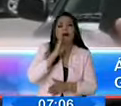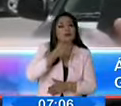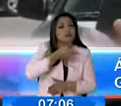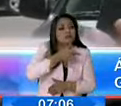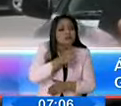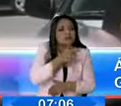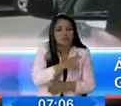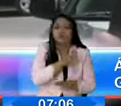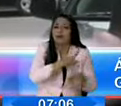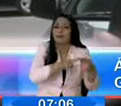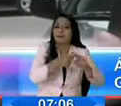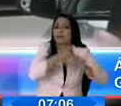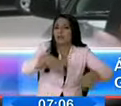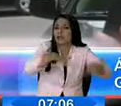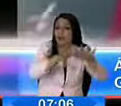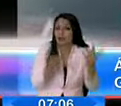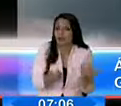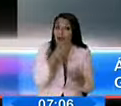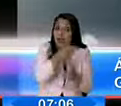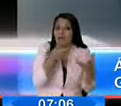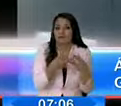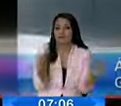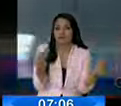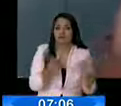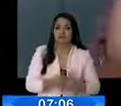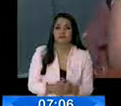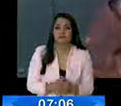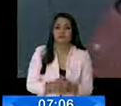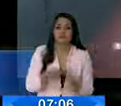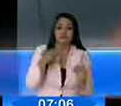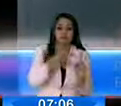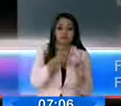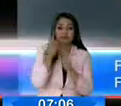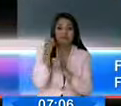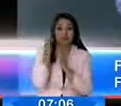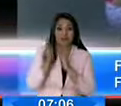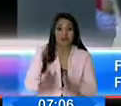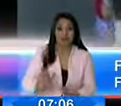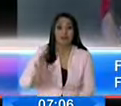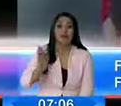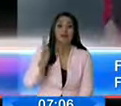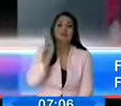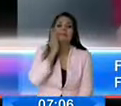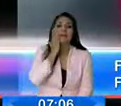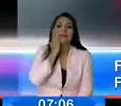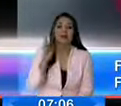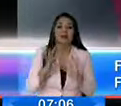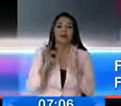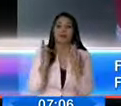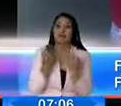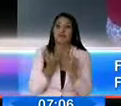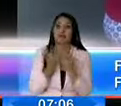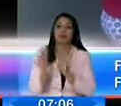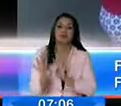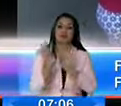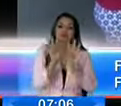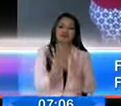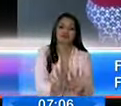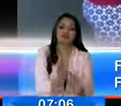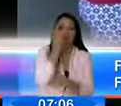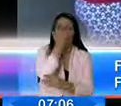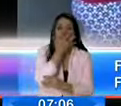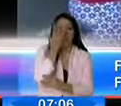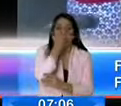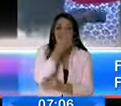salió del destacamento. La madre del uniformado, acompañada de varios familiares, llegó hasta la ciudad de Esmeraldas para denunciar